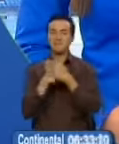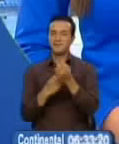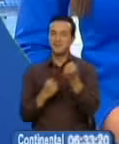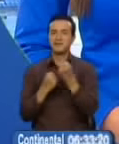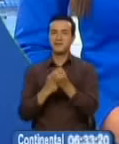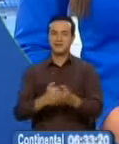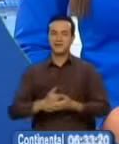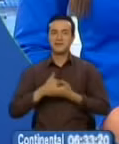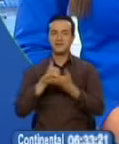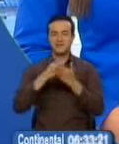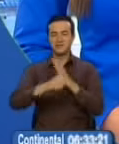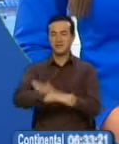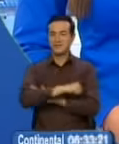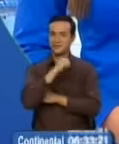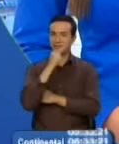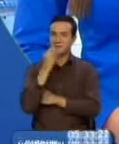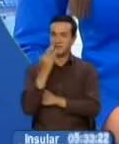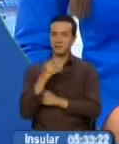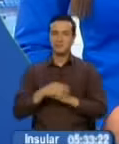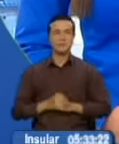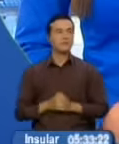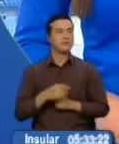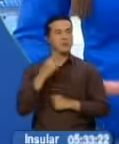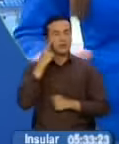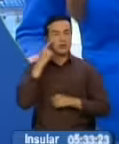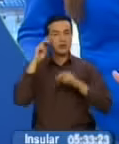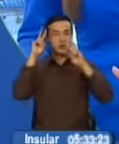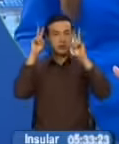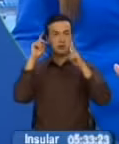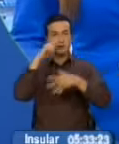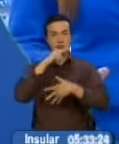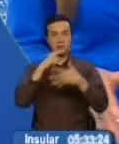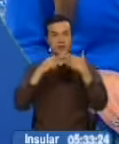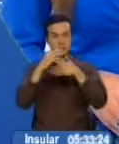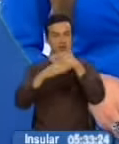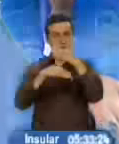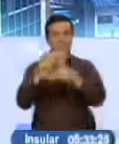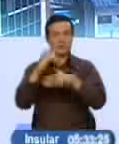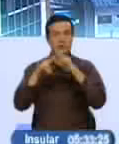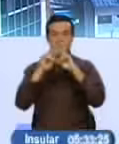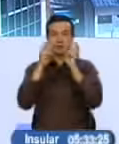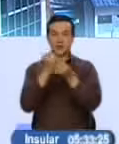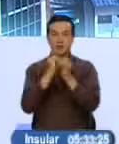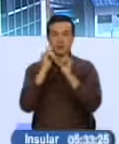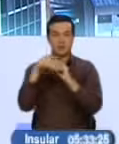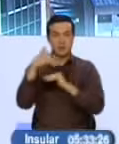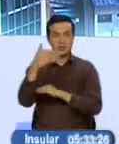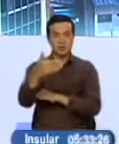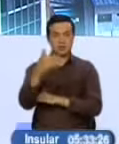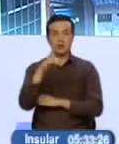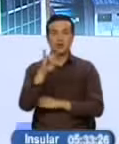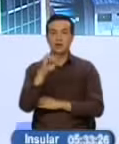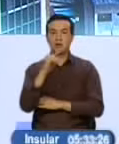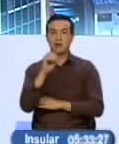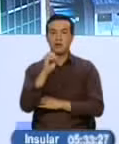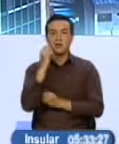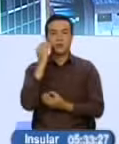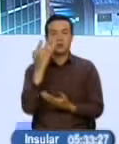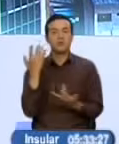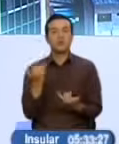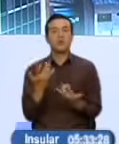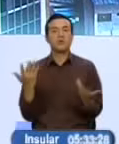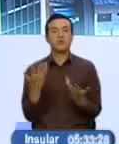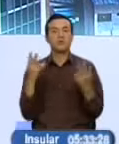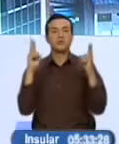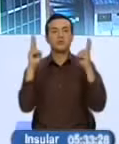hinchando por ese triunfo, Vane. Bueno, vamos a revisar entonces más adelante la información que tiene que ver con el deporte. Estará con nosotros Diego Valencia, pero ahora tenemos